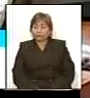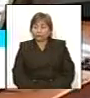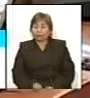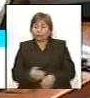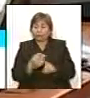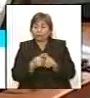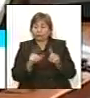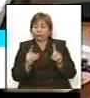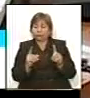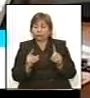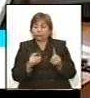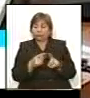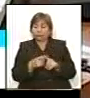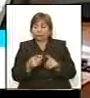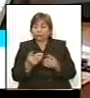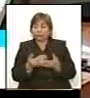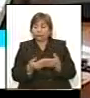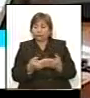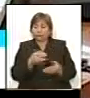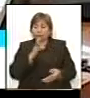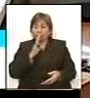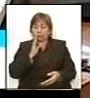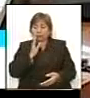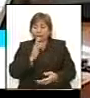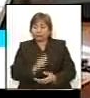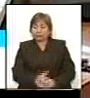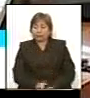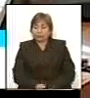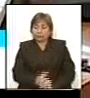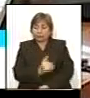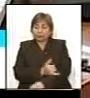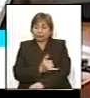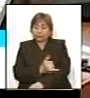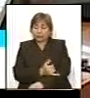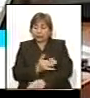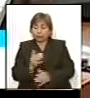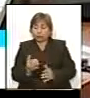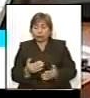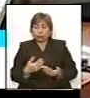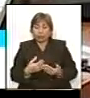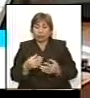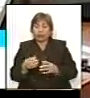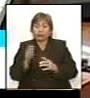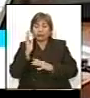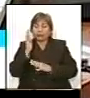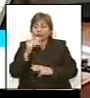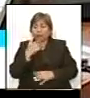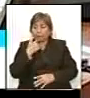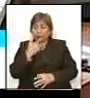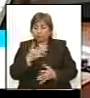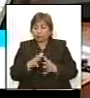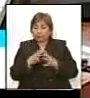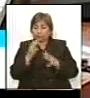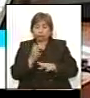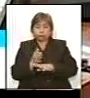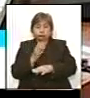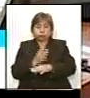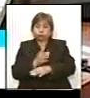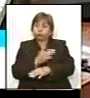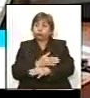diferencia del resto de ustedes, de las otras entidades, que de acuerdo a las exposiciones están bastante